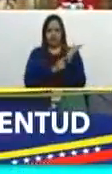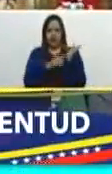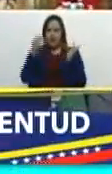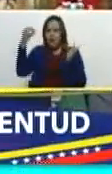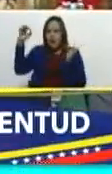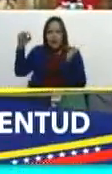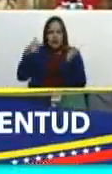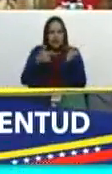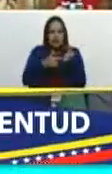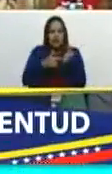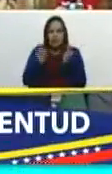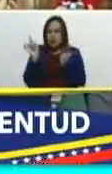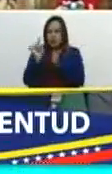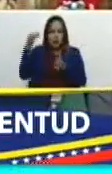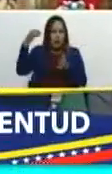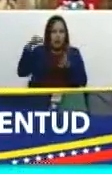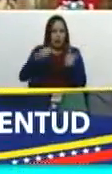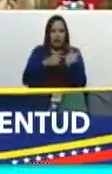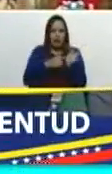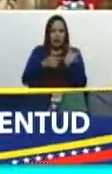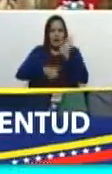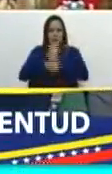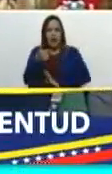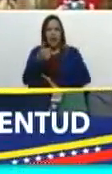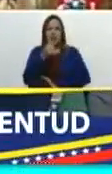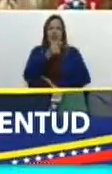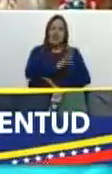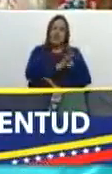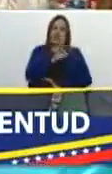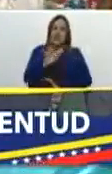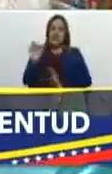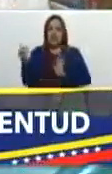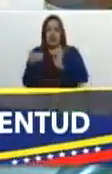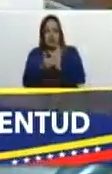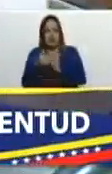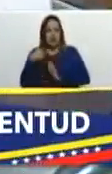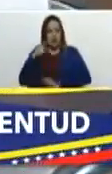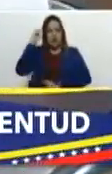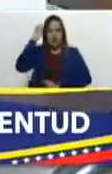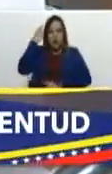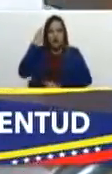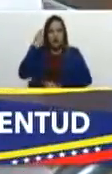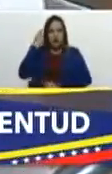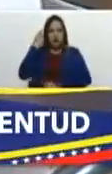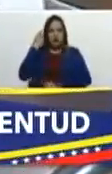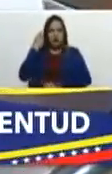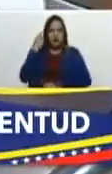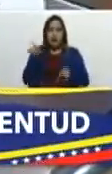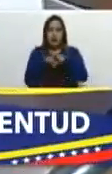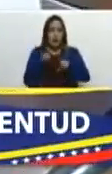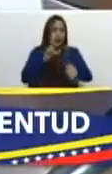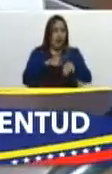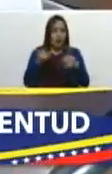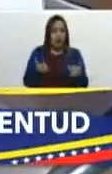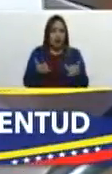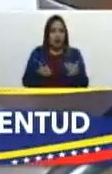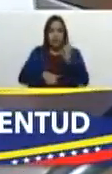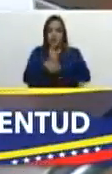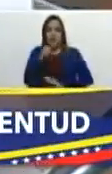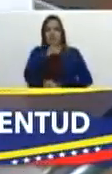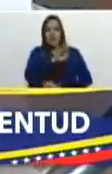papelitos, más de 33.000. Lo recuerdo clarito como que fuera ahorita. Más de